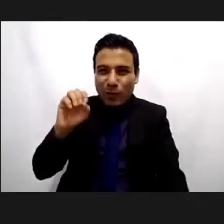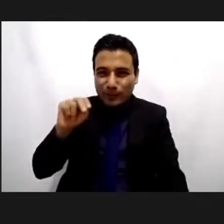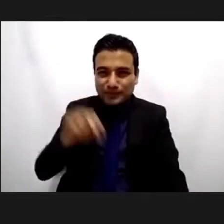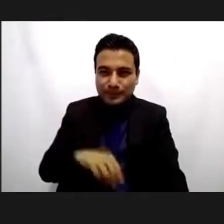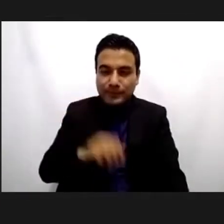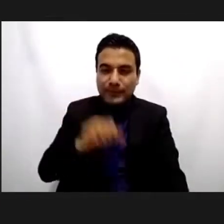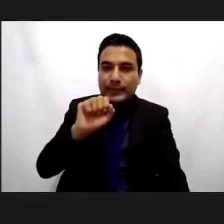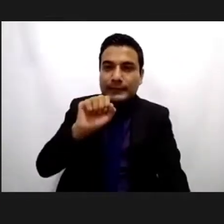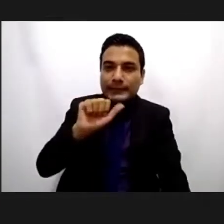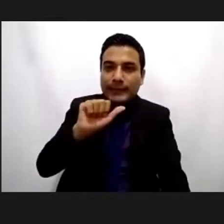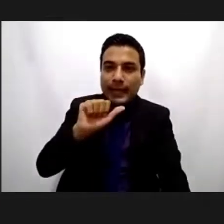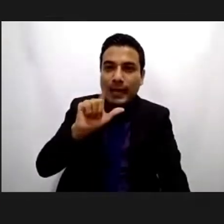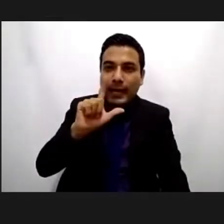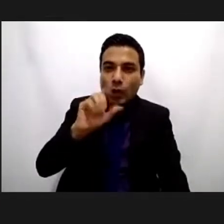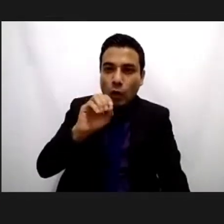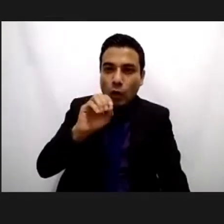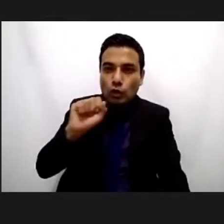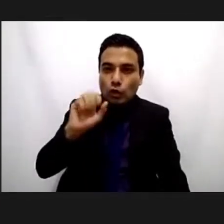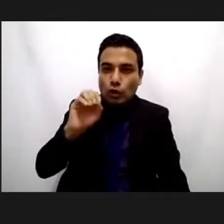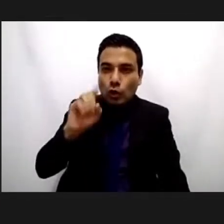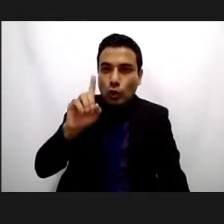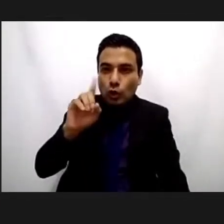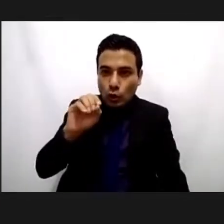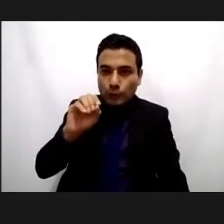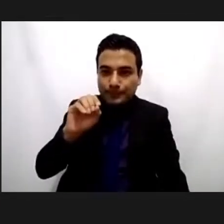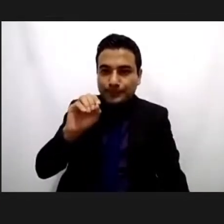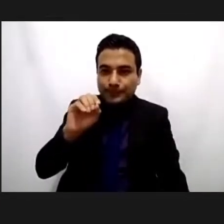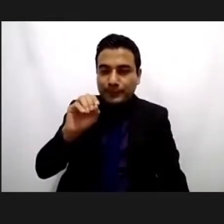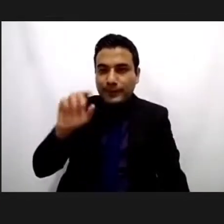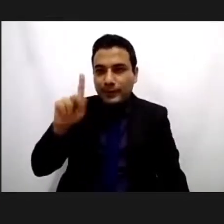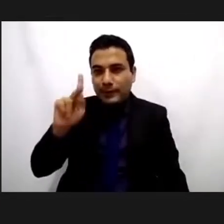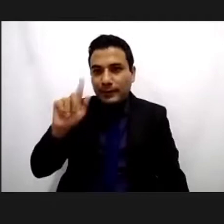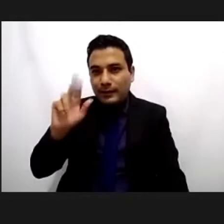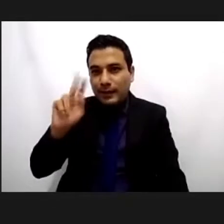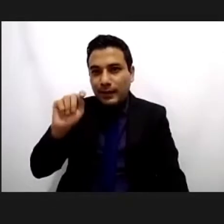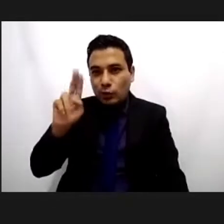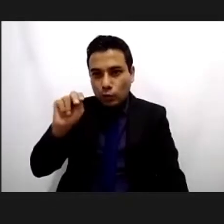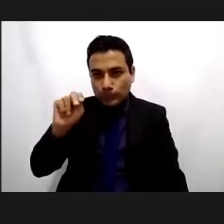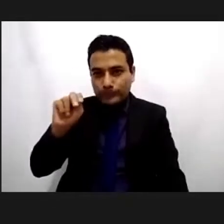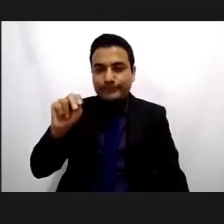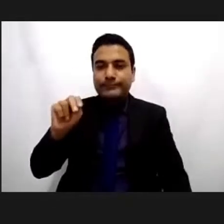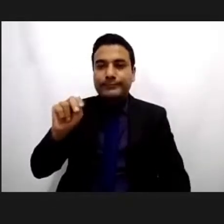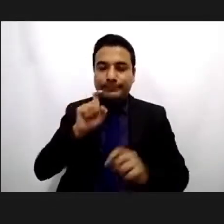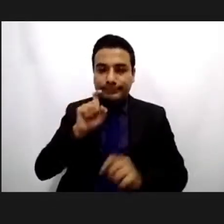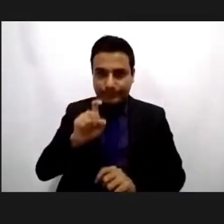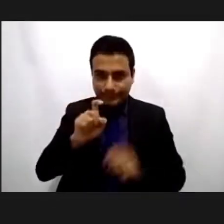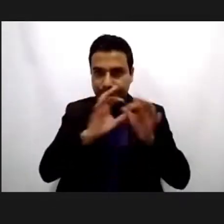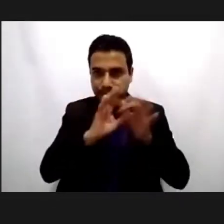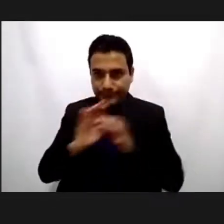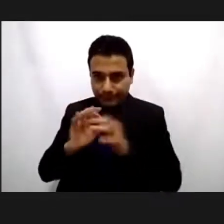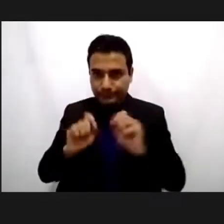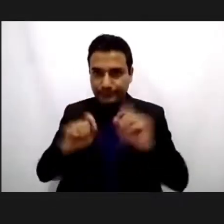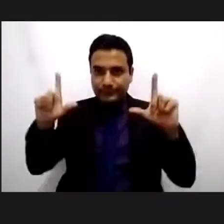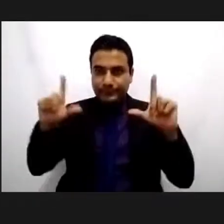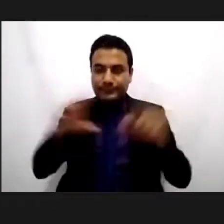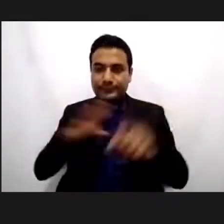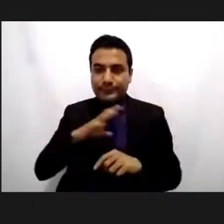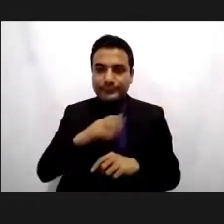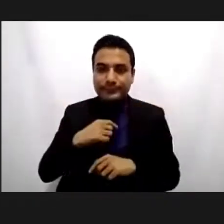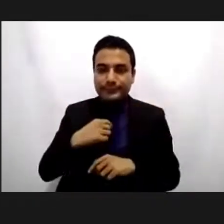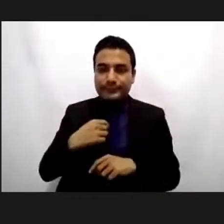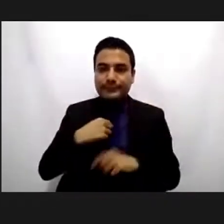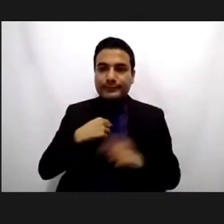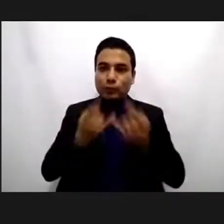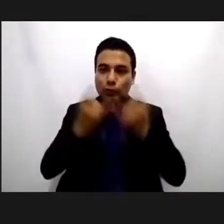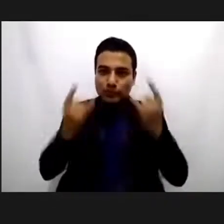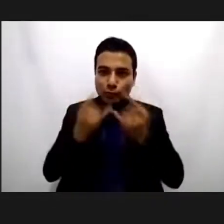Soledad. Salo Solo Cartoon te va a llevar a un blog donde hay ya 12 relatos, donde juego con el